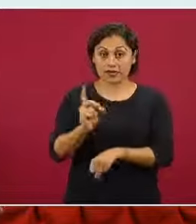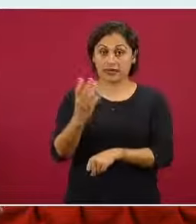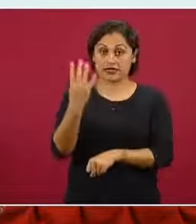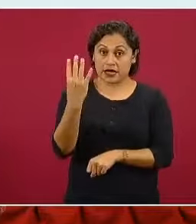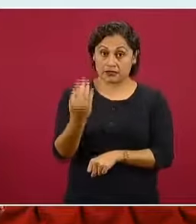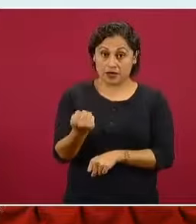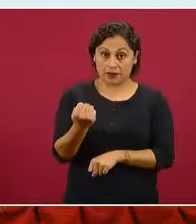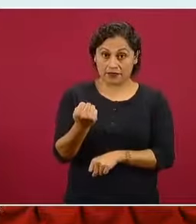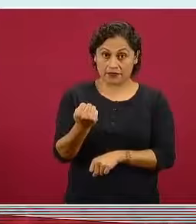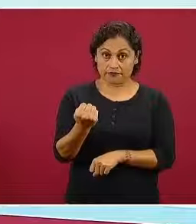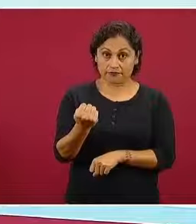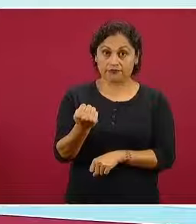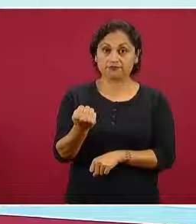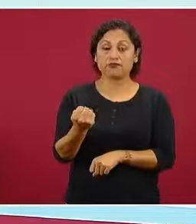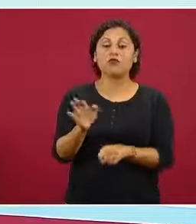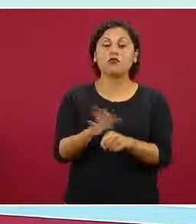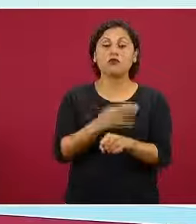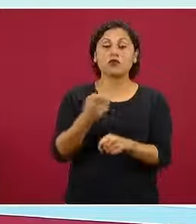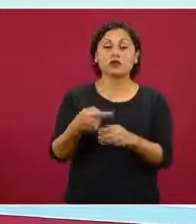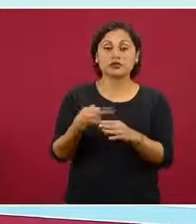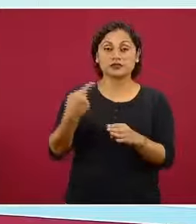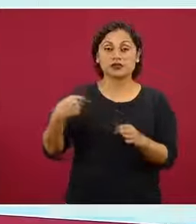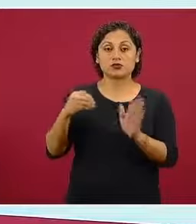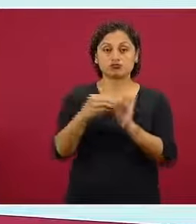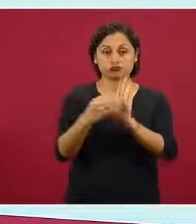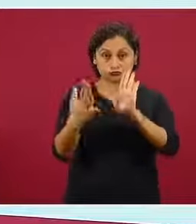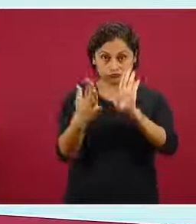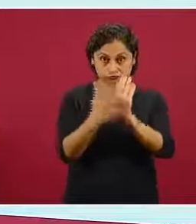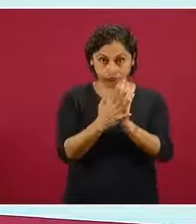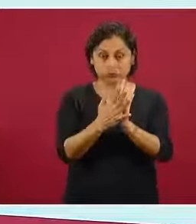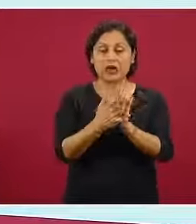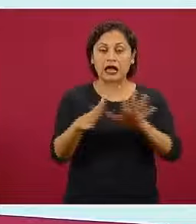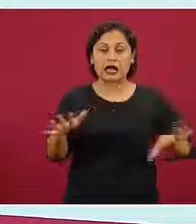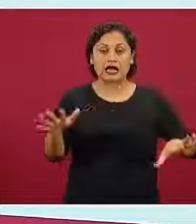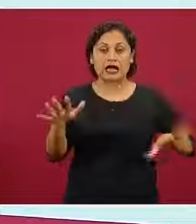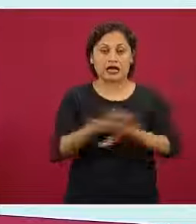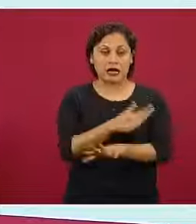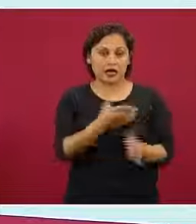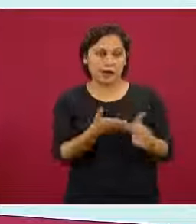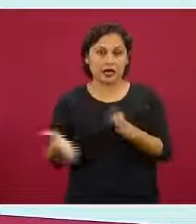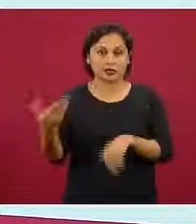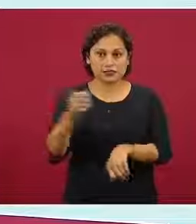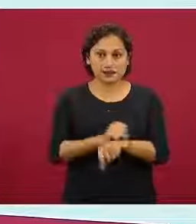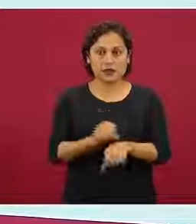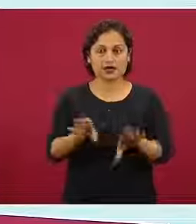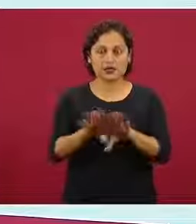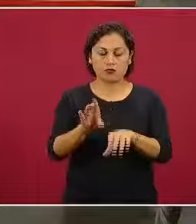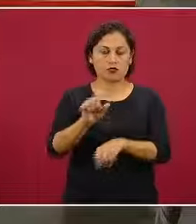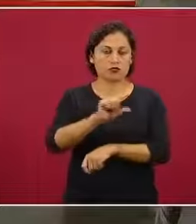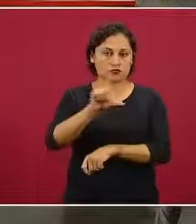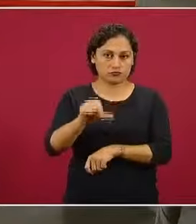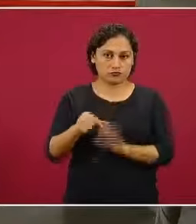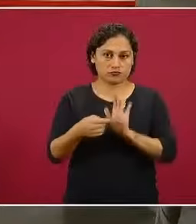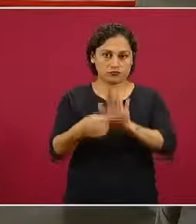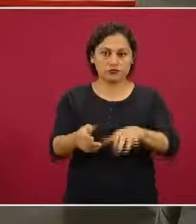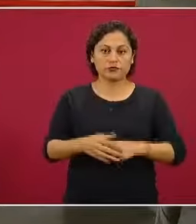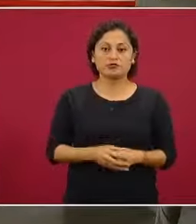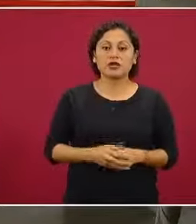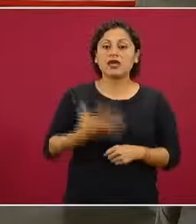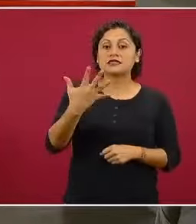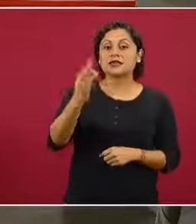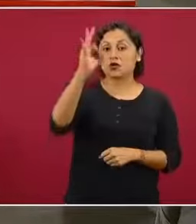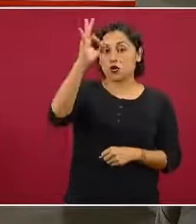tendremos la identificación final del cambio que ocurrió en estas semanas. 5% de los casos